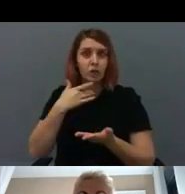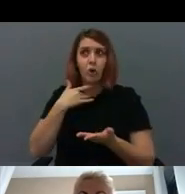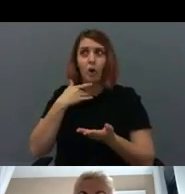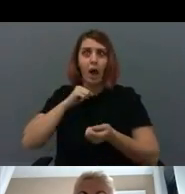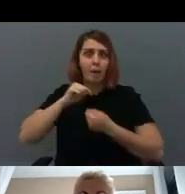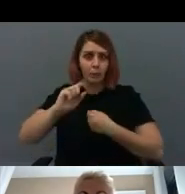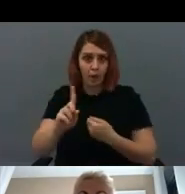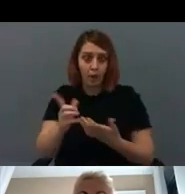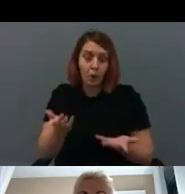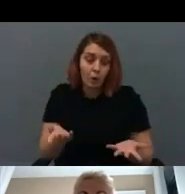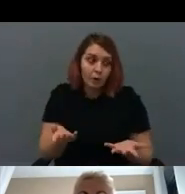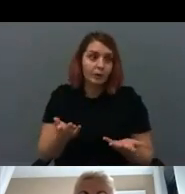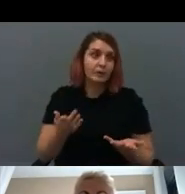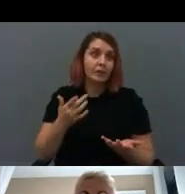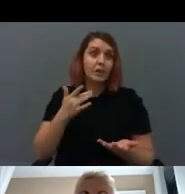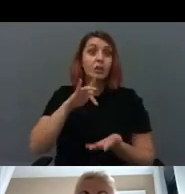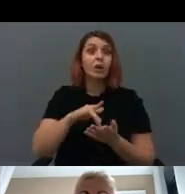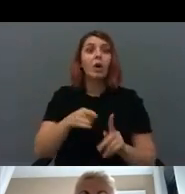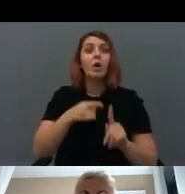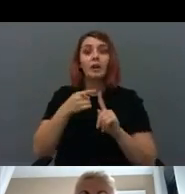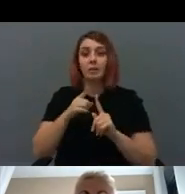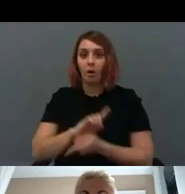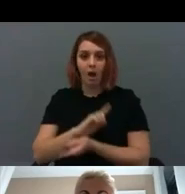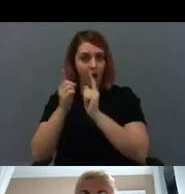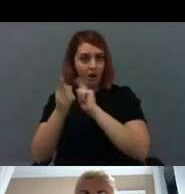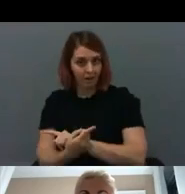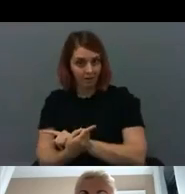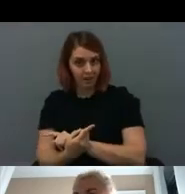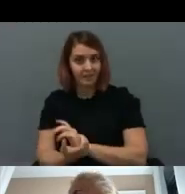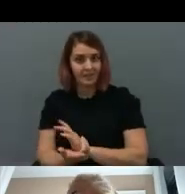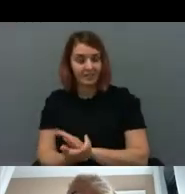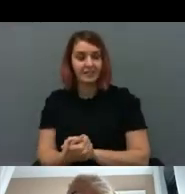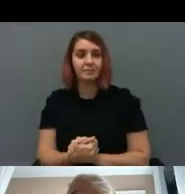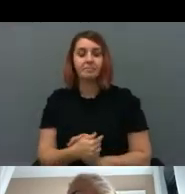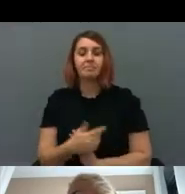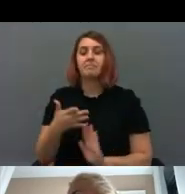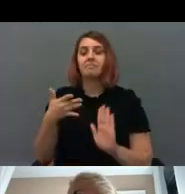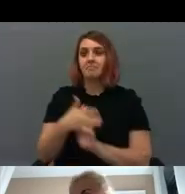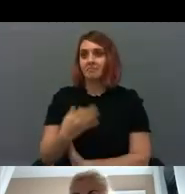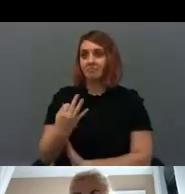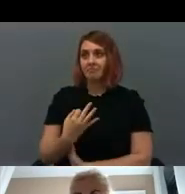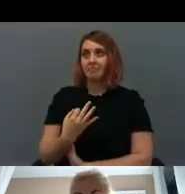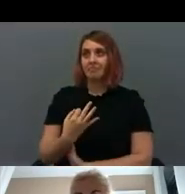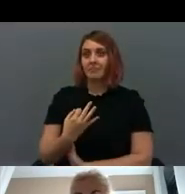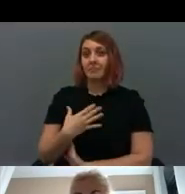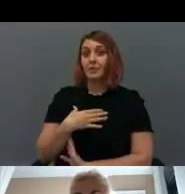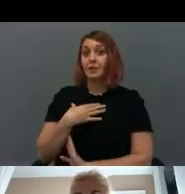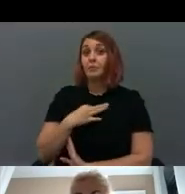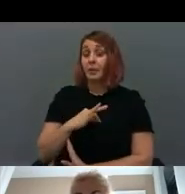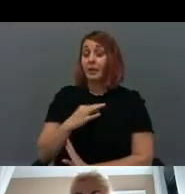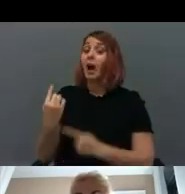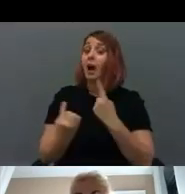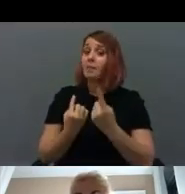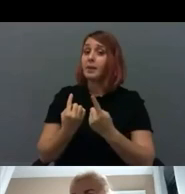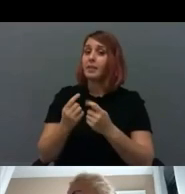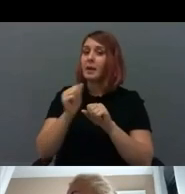Siempre ha sido precisamente por todo lo contrario. Me refiero que igualmente me he sobrepasado